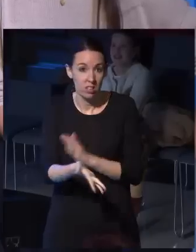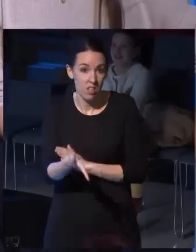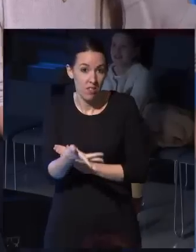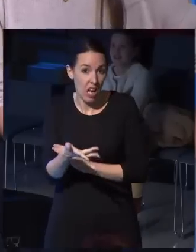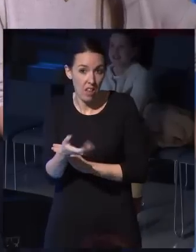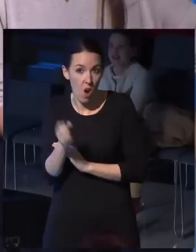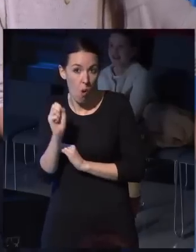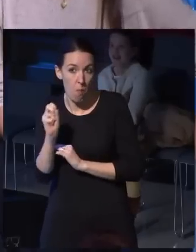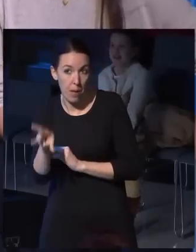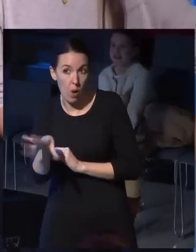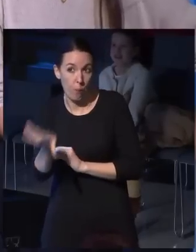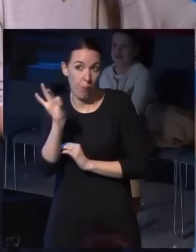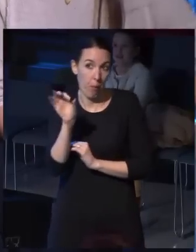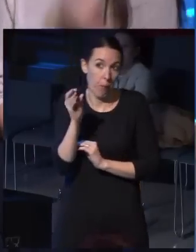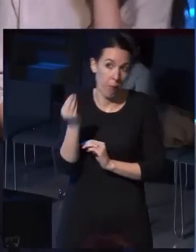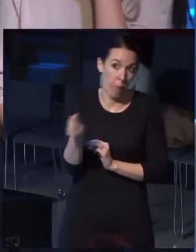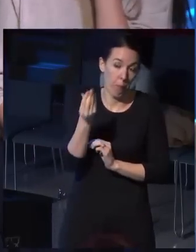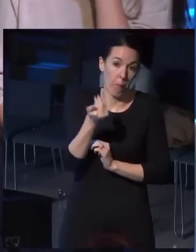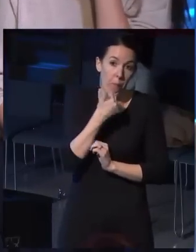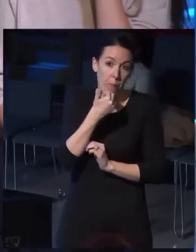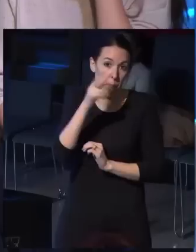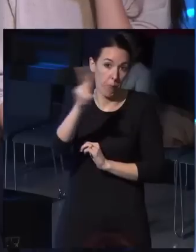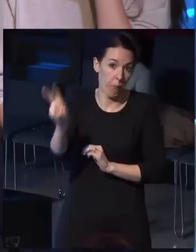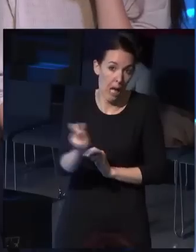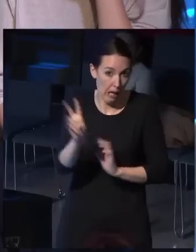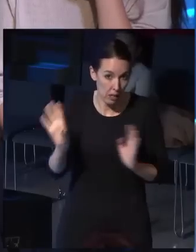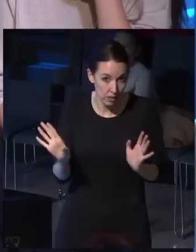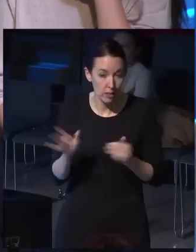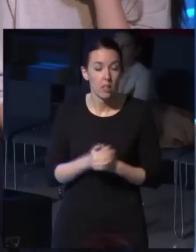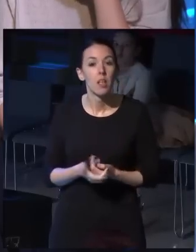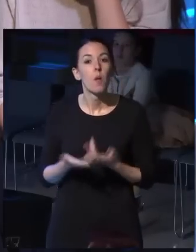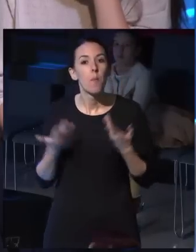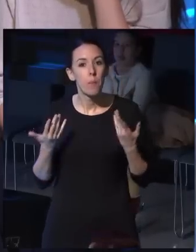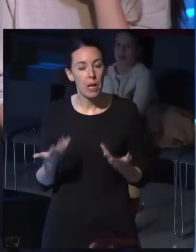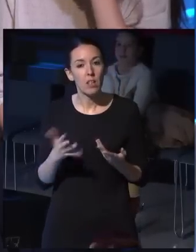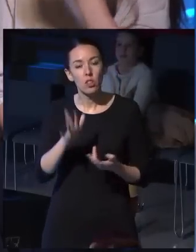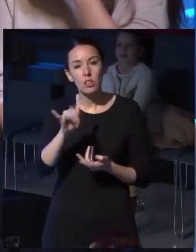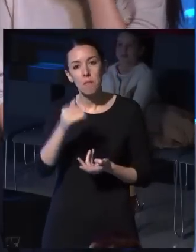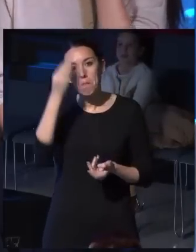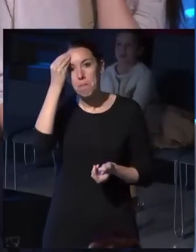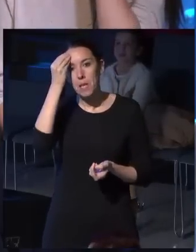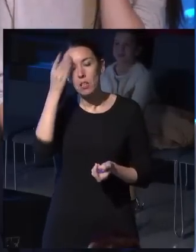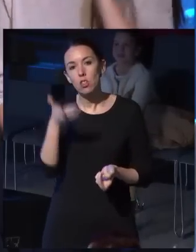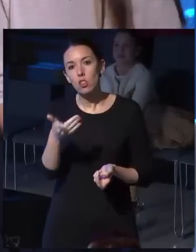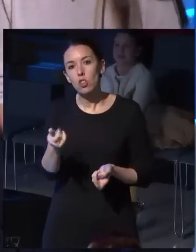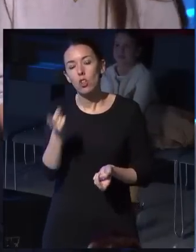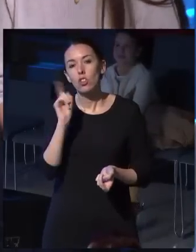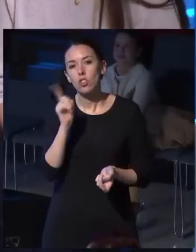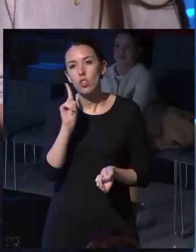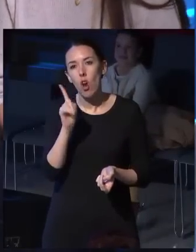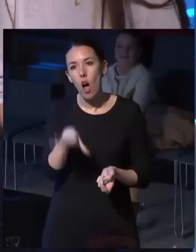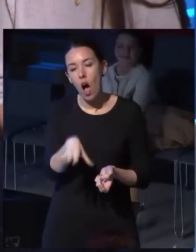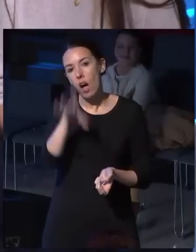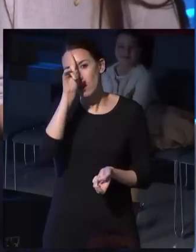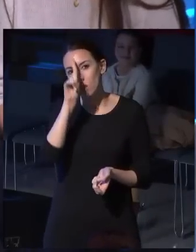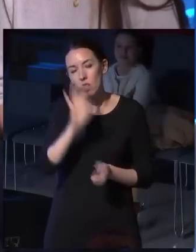mejor. Pero sí que Yo creo que más que arrepentirte